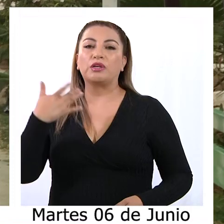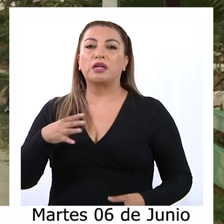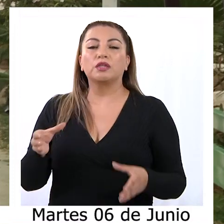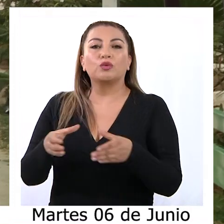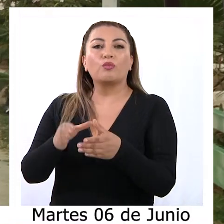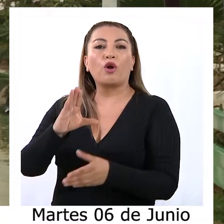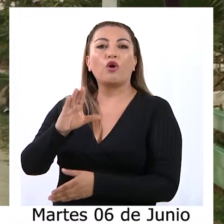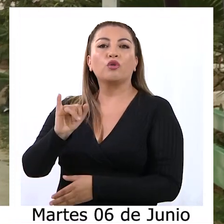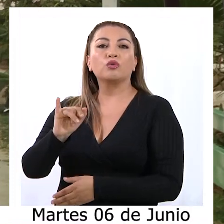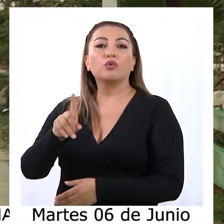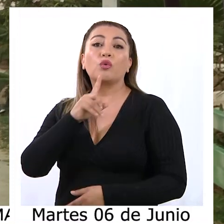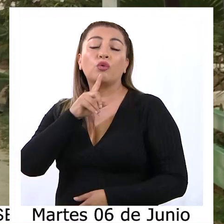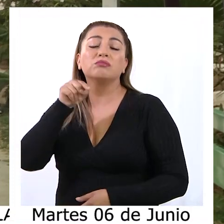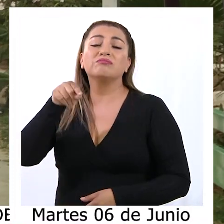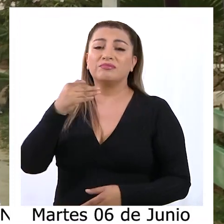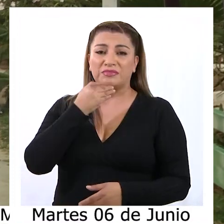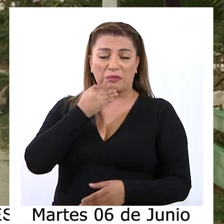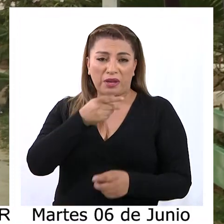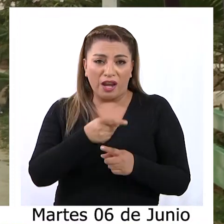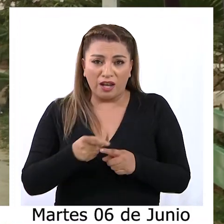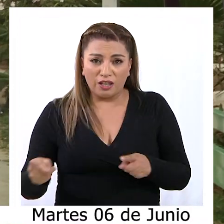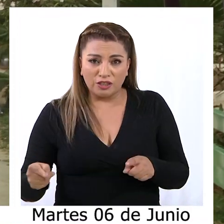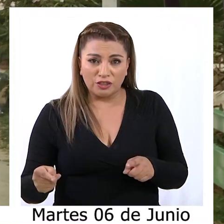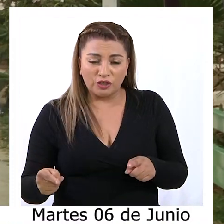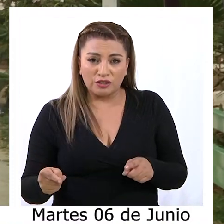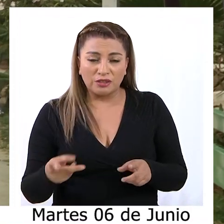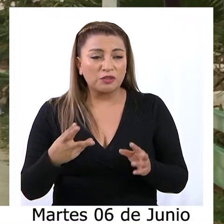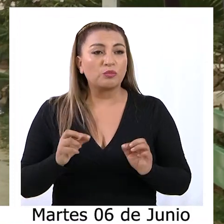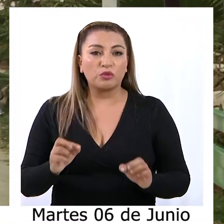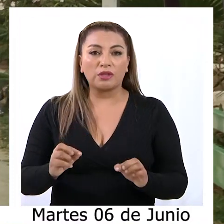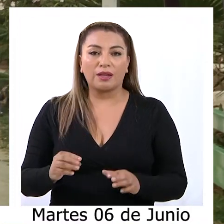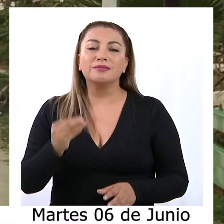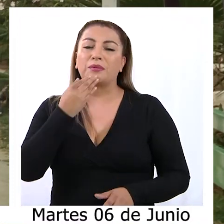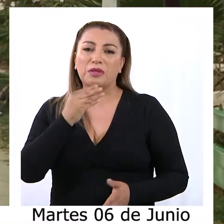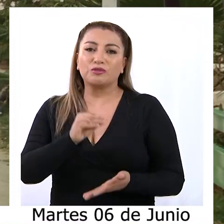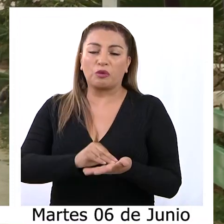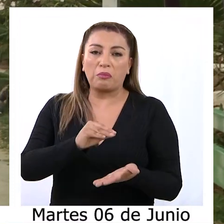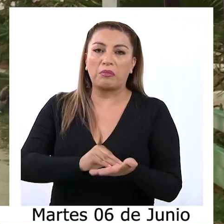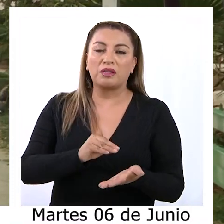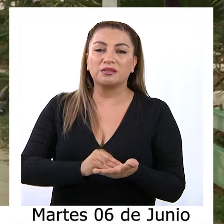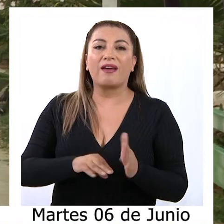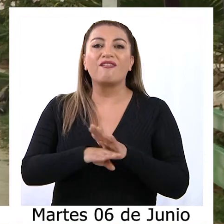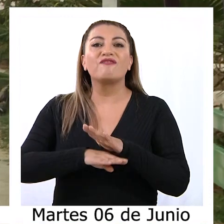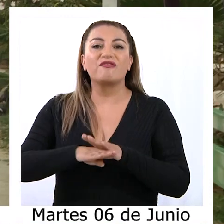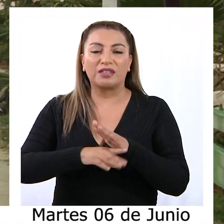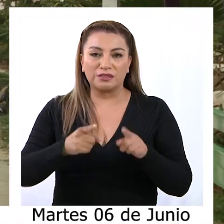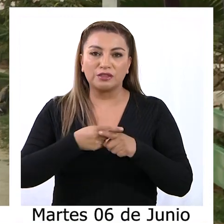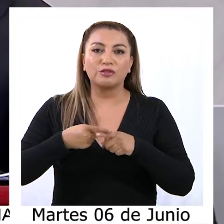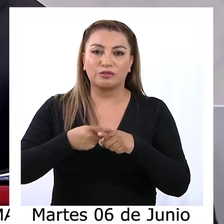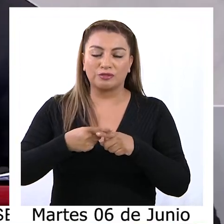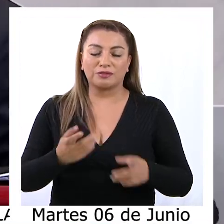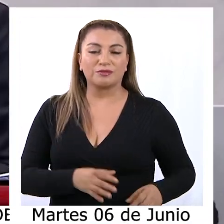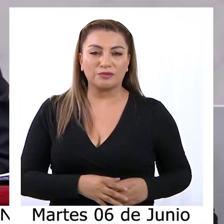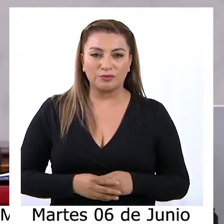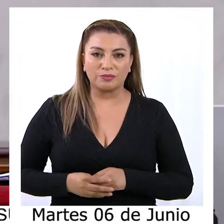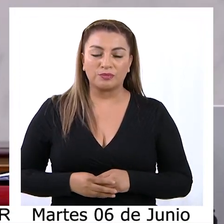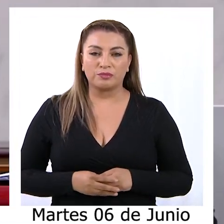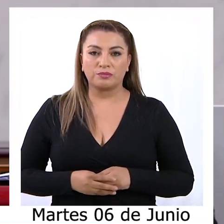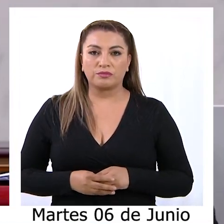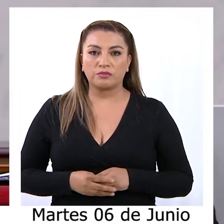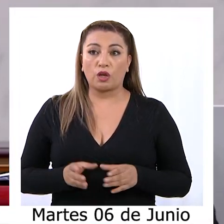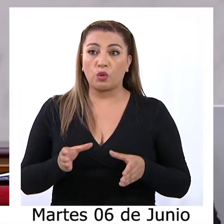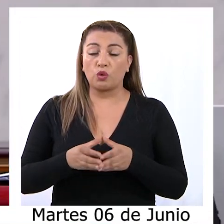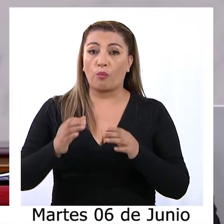y creo que así en otras instancias hay que ir sumando en este caso base social para dar ese tipo de discusiones. La